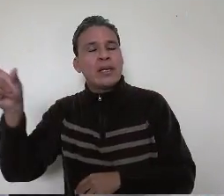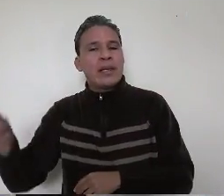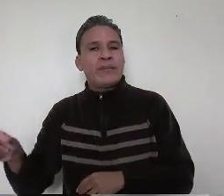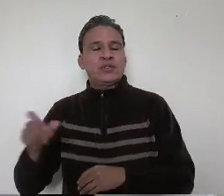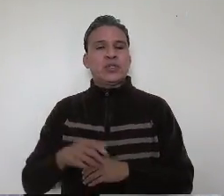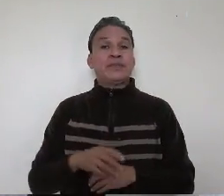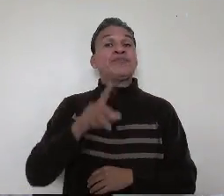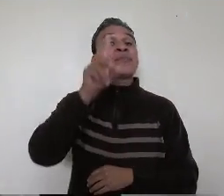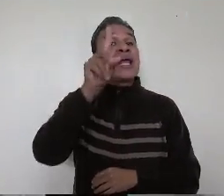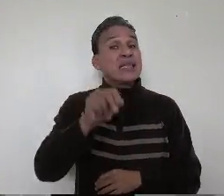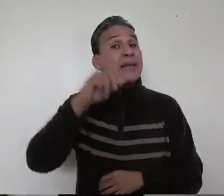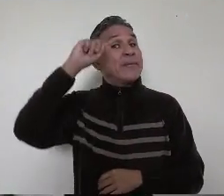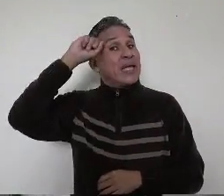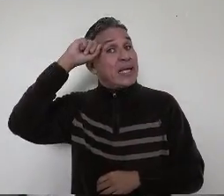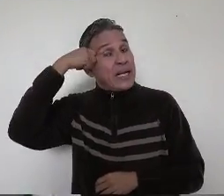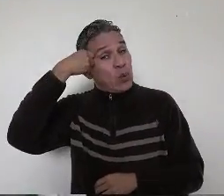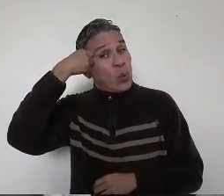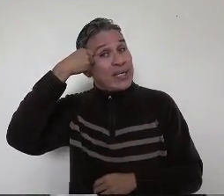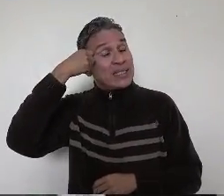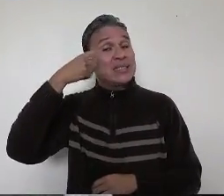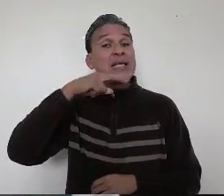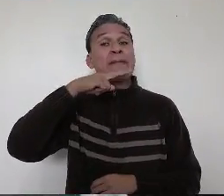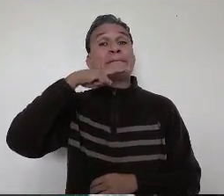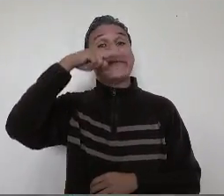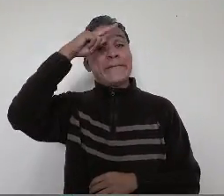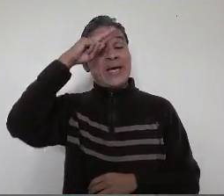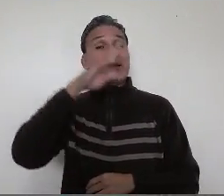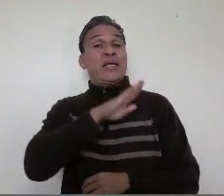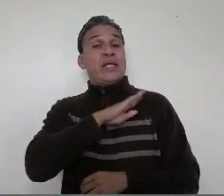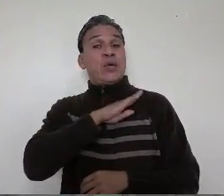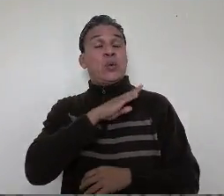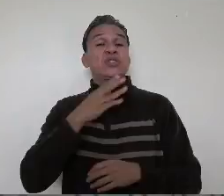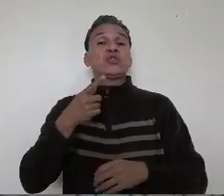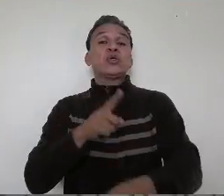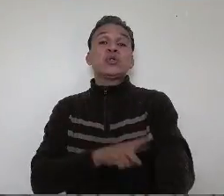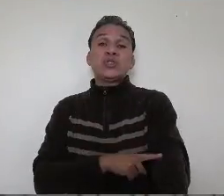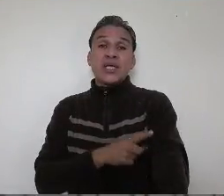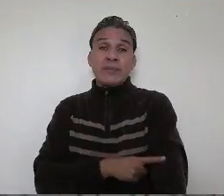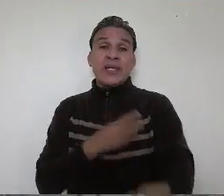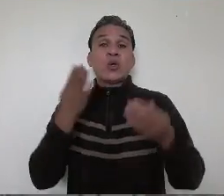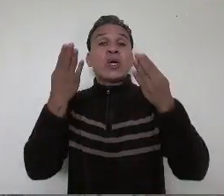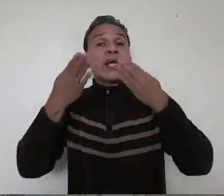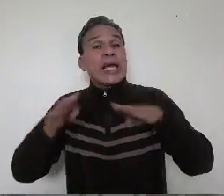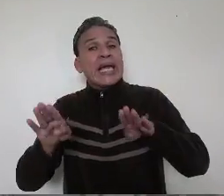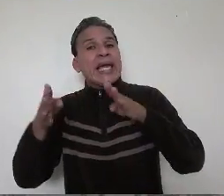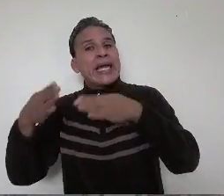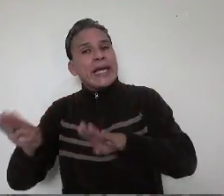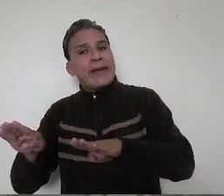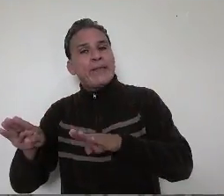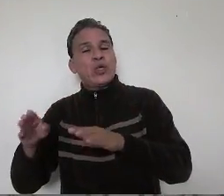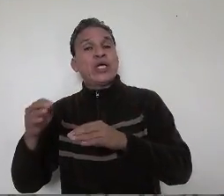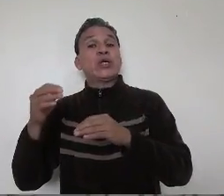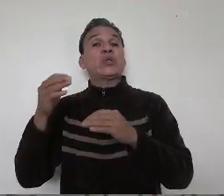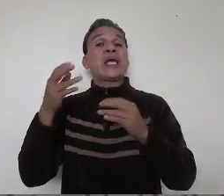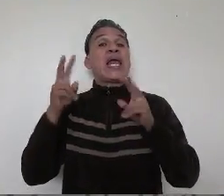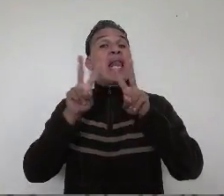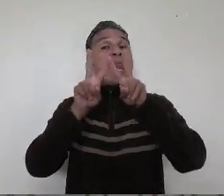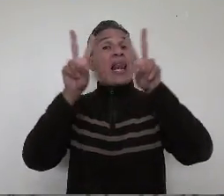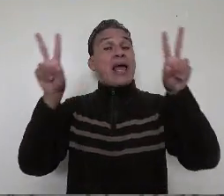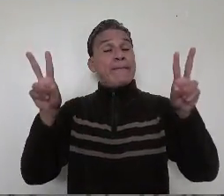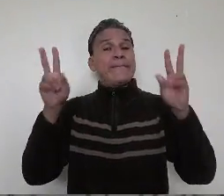Acuérdate también, Padre, de nuestros hermanos que murieron en la paz de Cristo, María Cecilia,